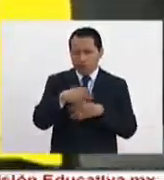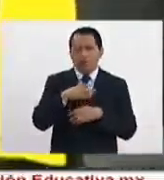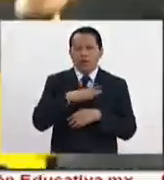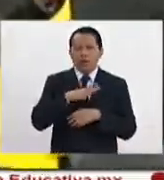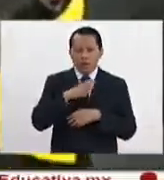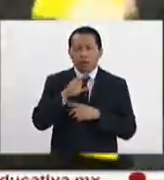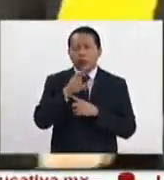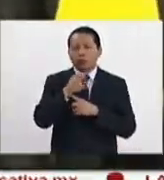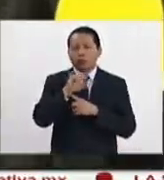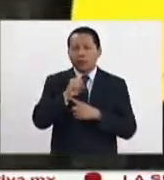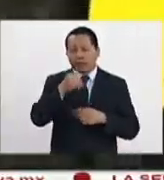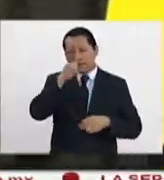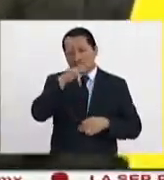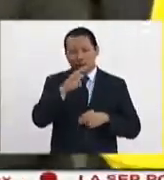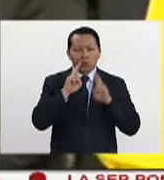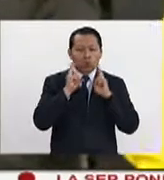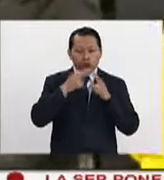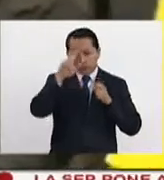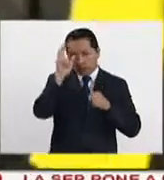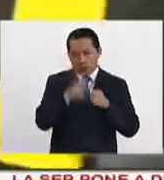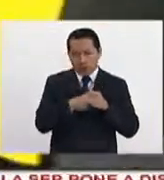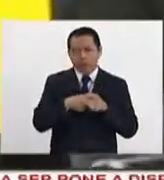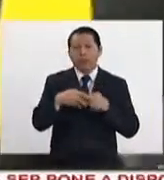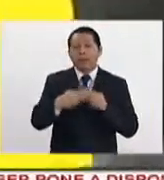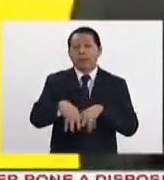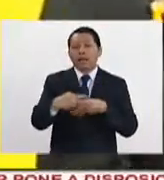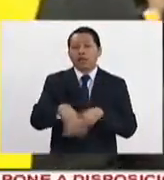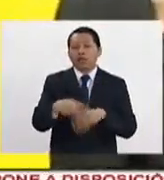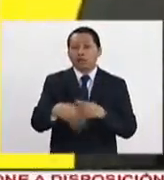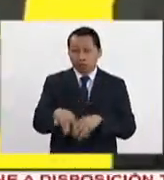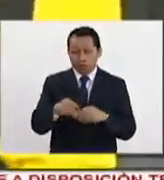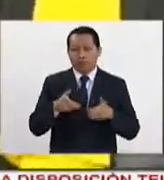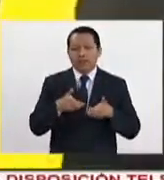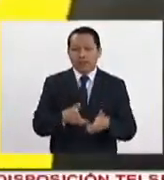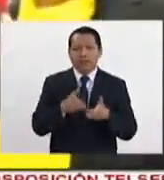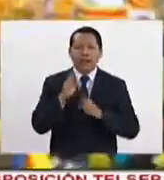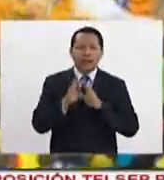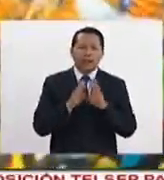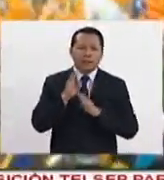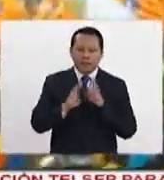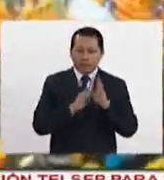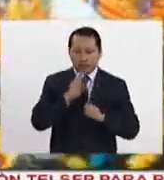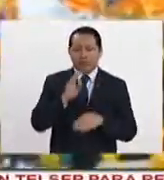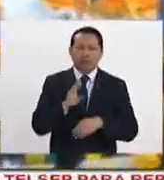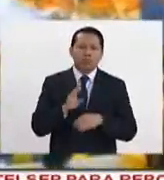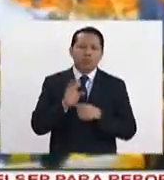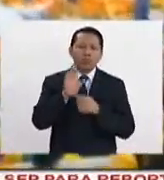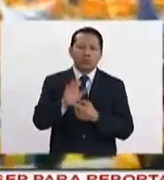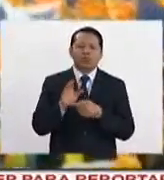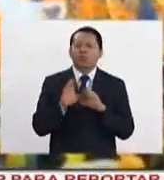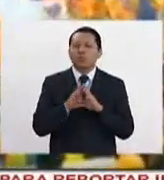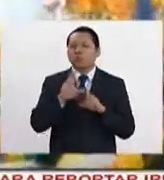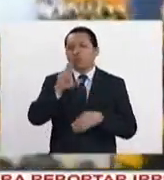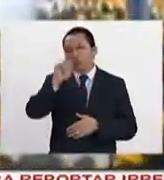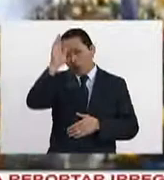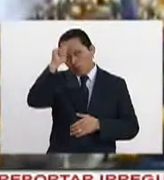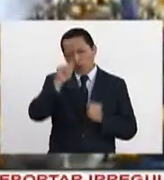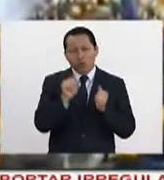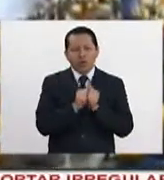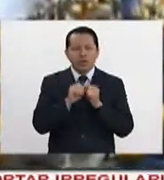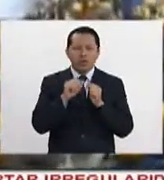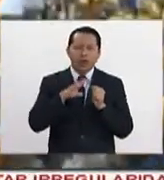Unión Europea. Esta multitud marchó por las calles de Bélgica para mostrar su inconformidad con la eurozona,